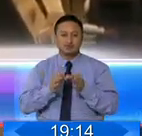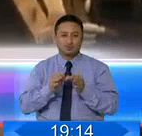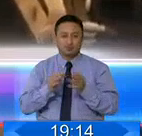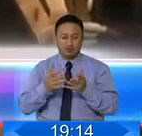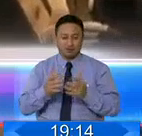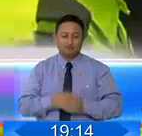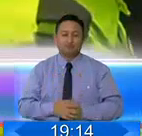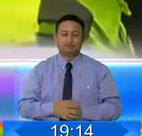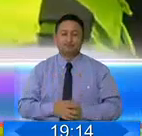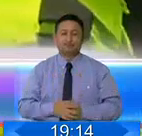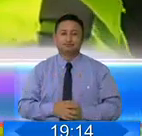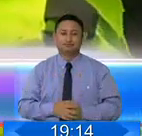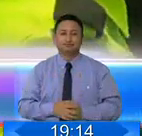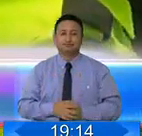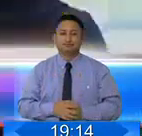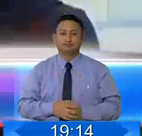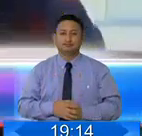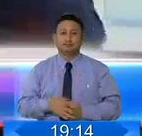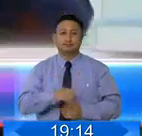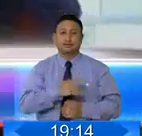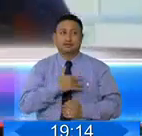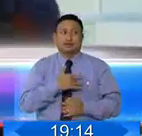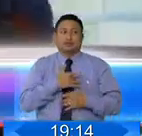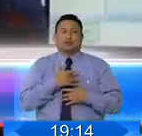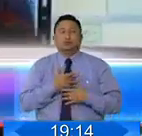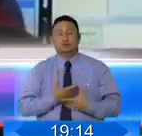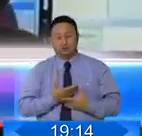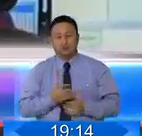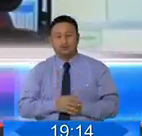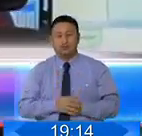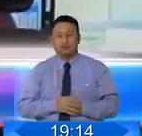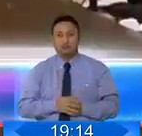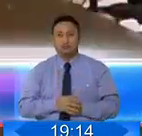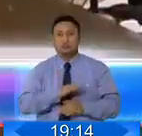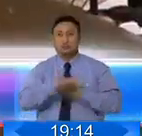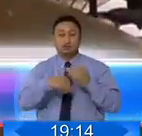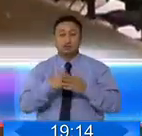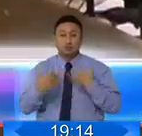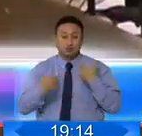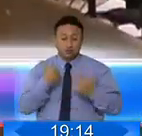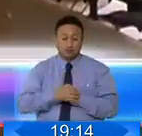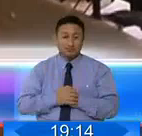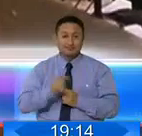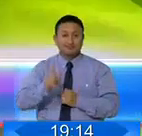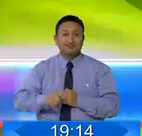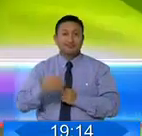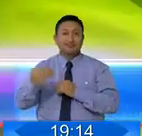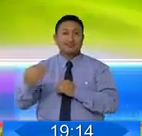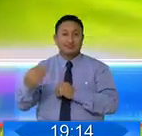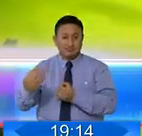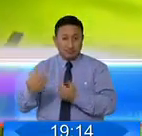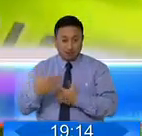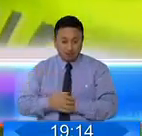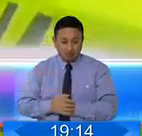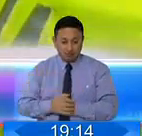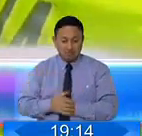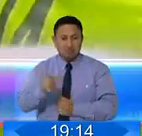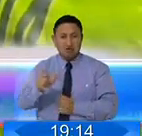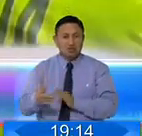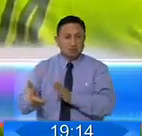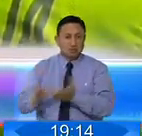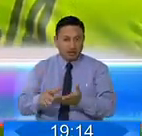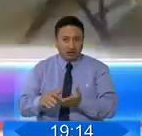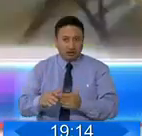este viernes. En medio del susto, lo que generó alegría es el hecho de que entre los reportes no hubo casos de